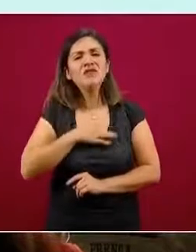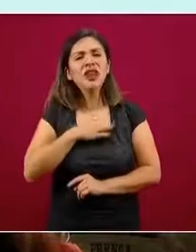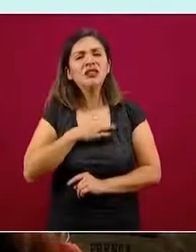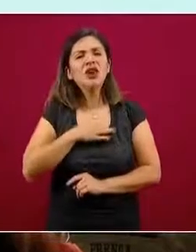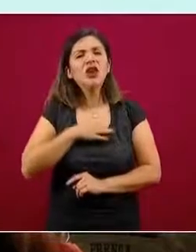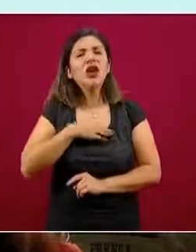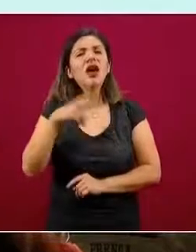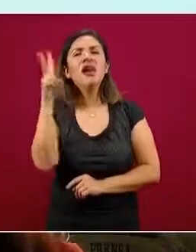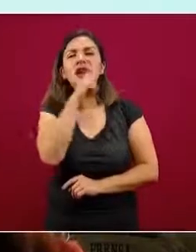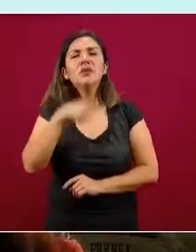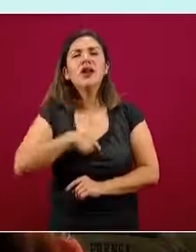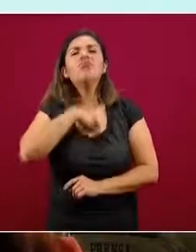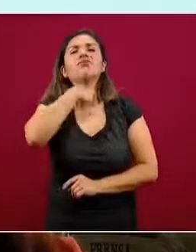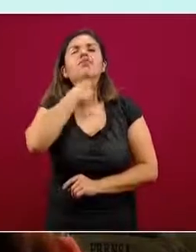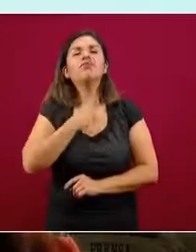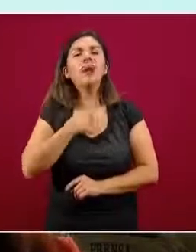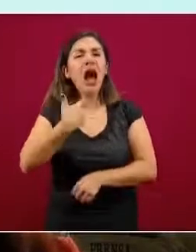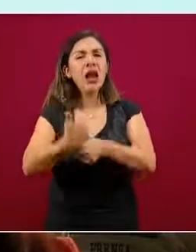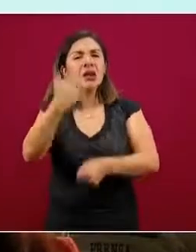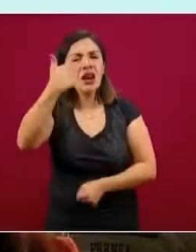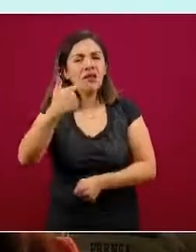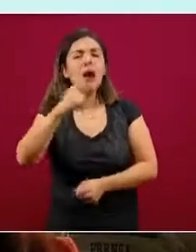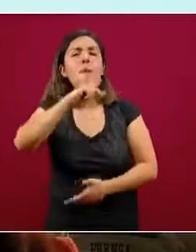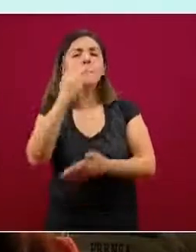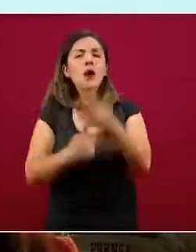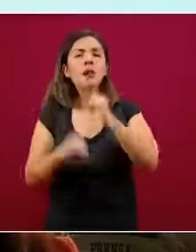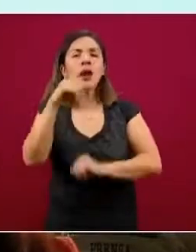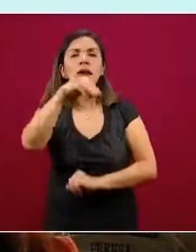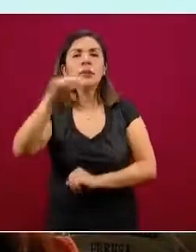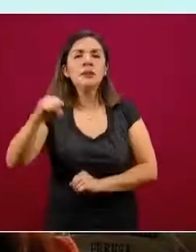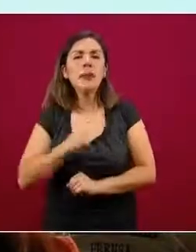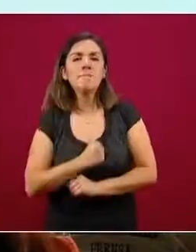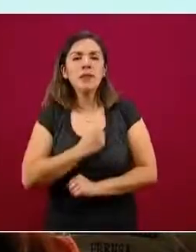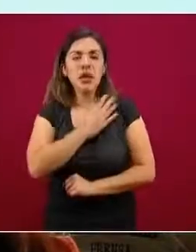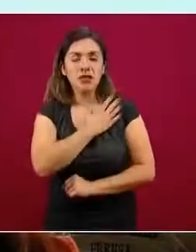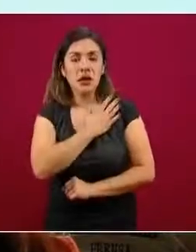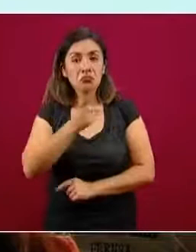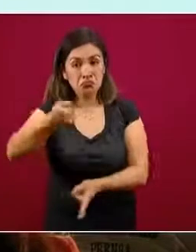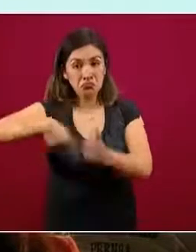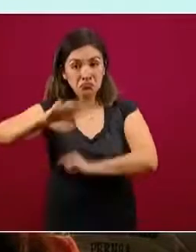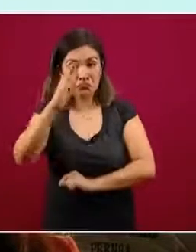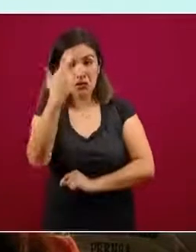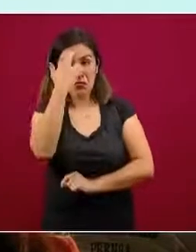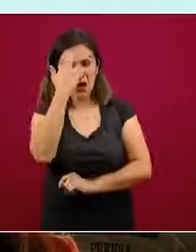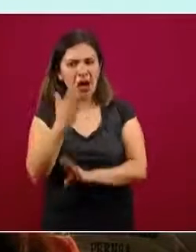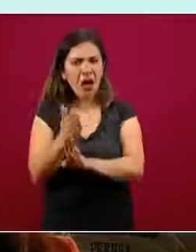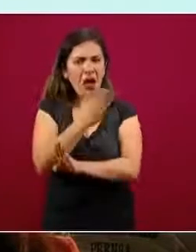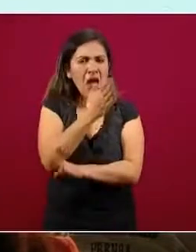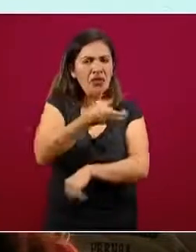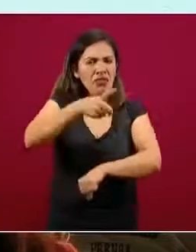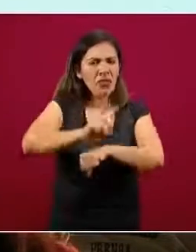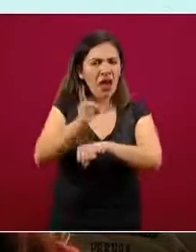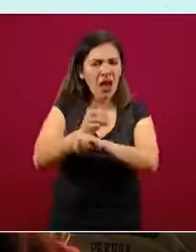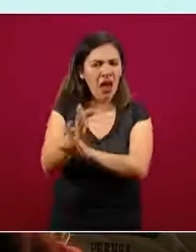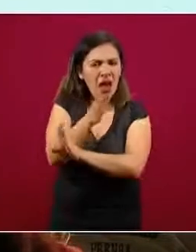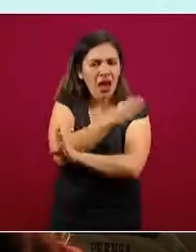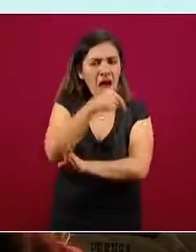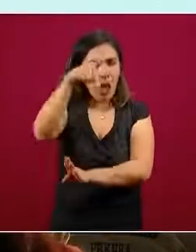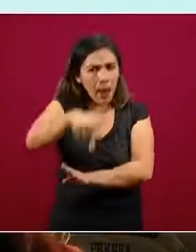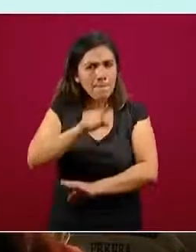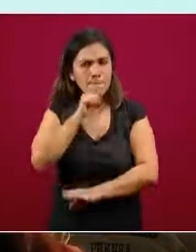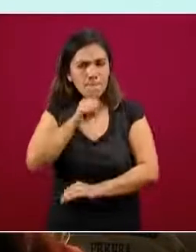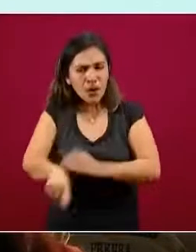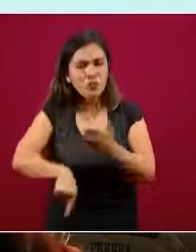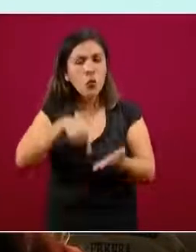graves del programa IMSS Bienestar. Ustedes recordarán que hace unos días aquí en este mismo